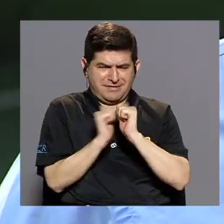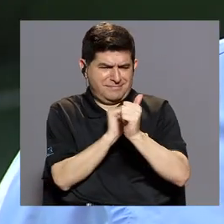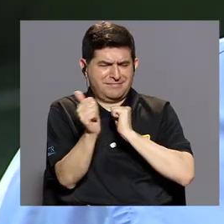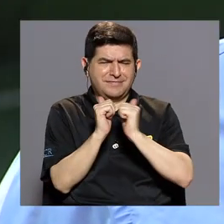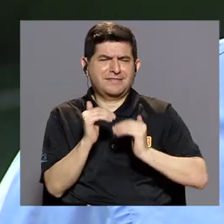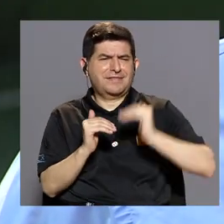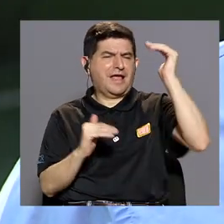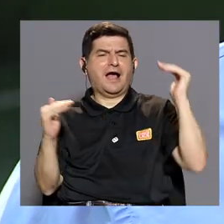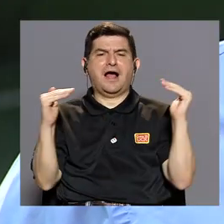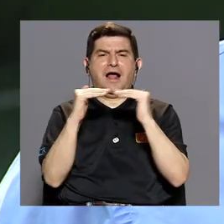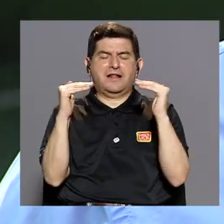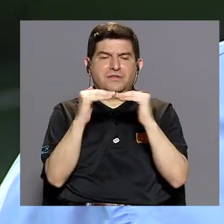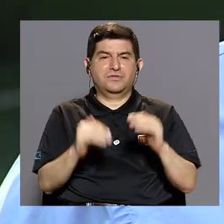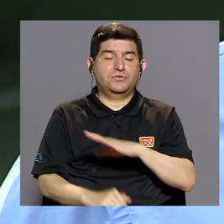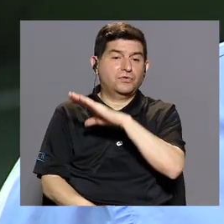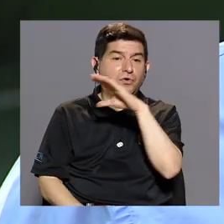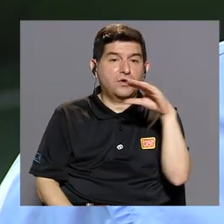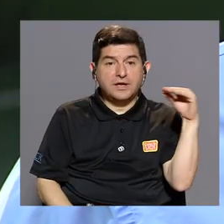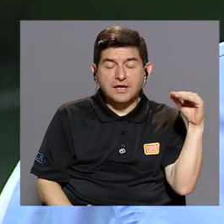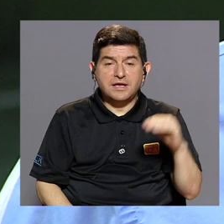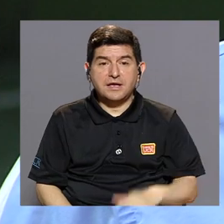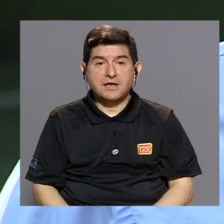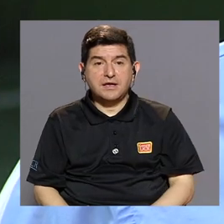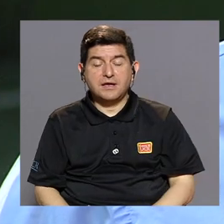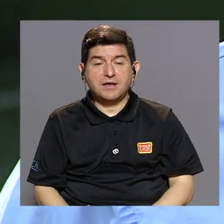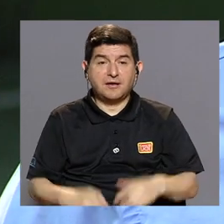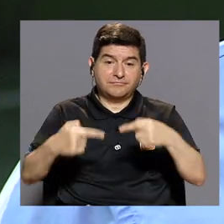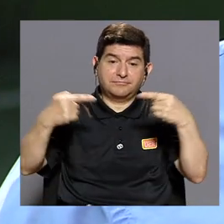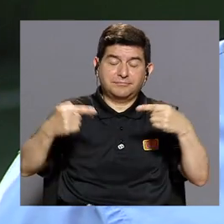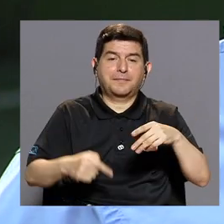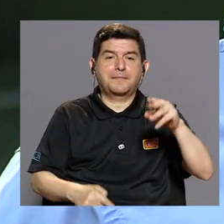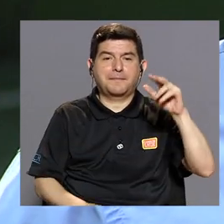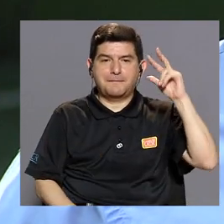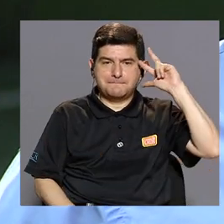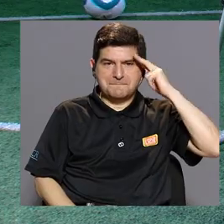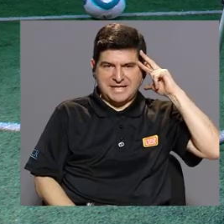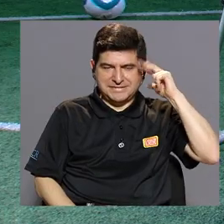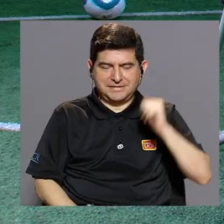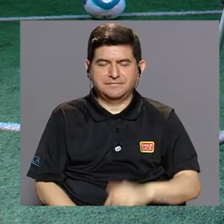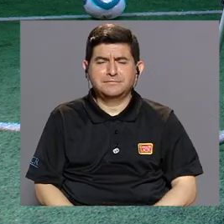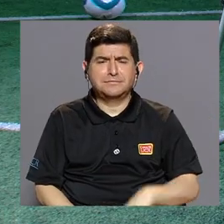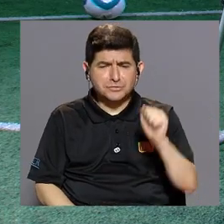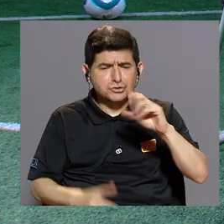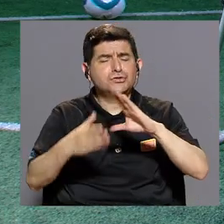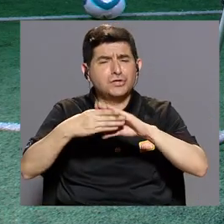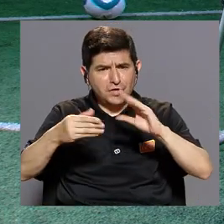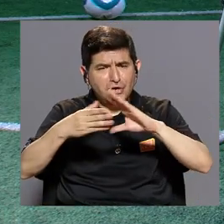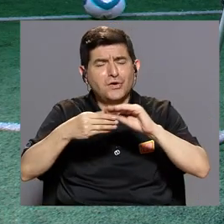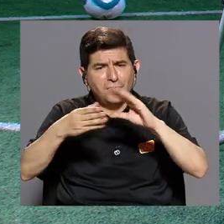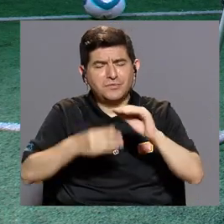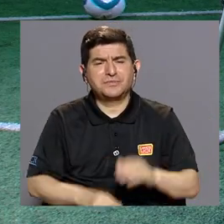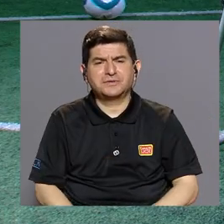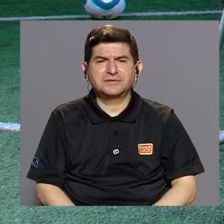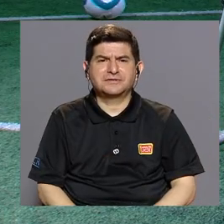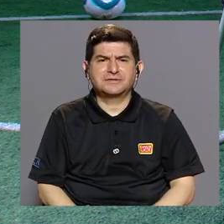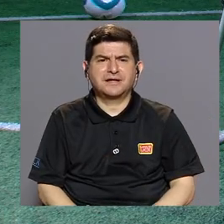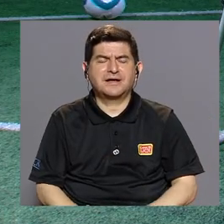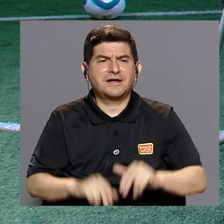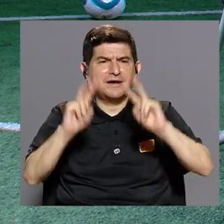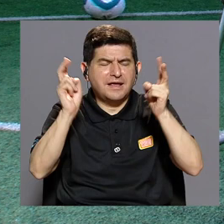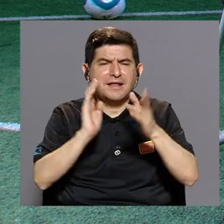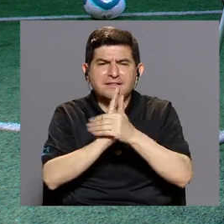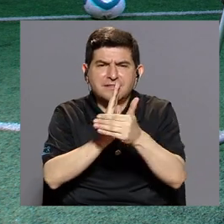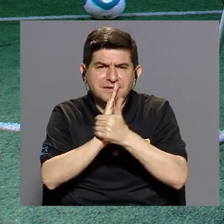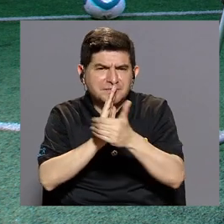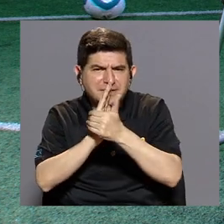atleta de más alto nivel. Y poníamos en dicotomía a Messi. Sí, lo comentamos, ¿verdad? Hablando un poco del tema